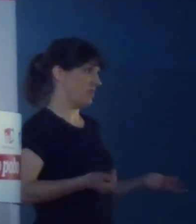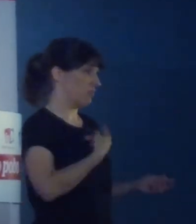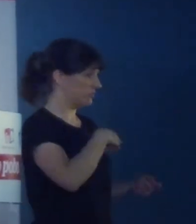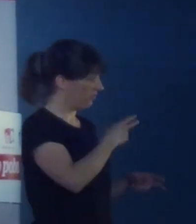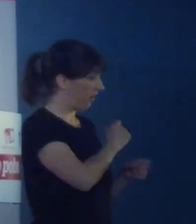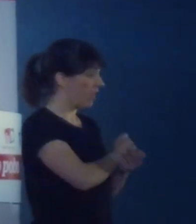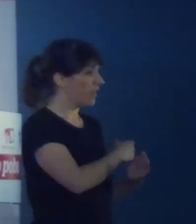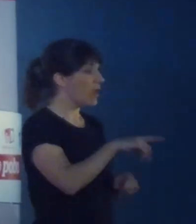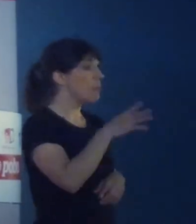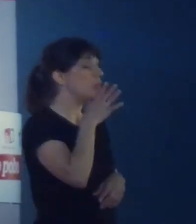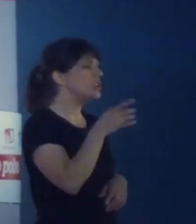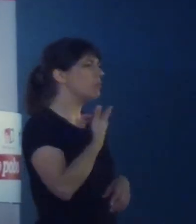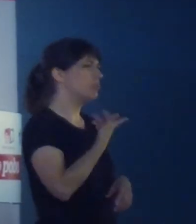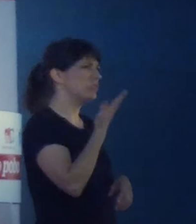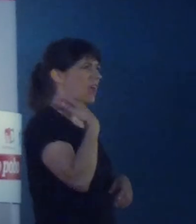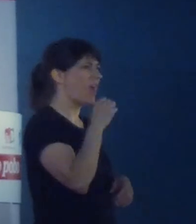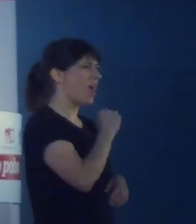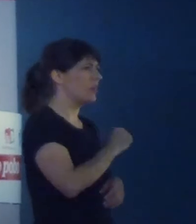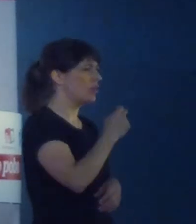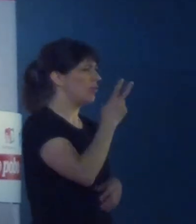deportiva de Pontevedra en 2010.